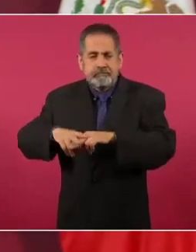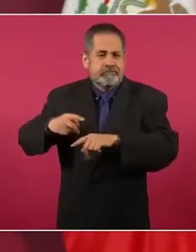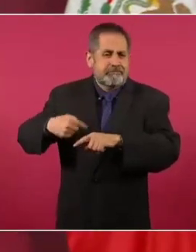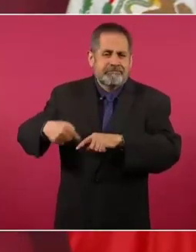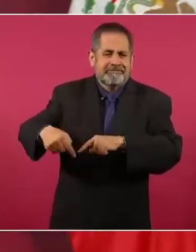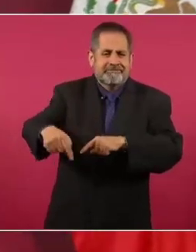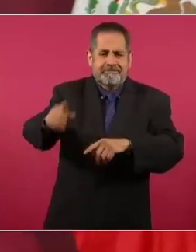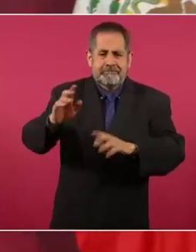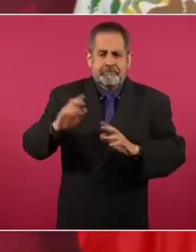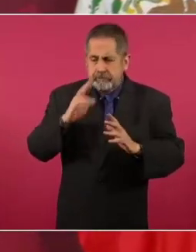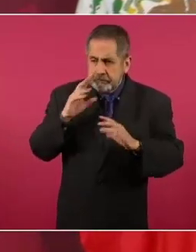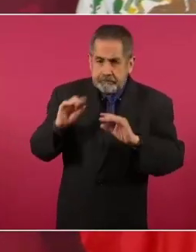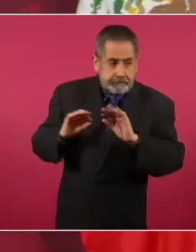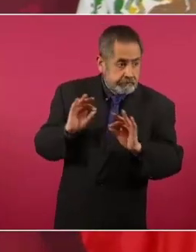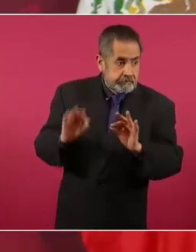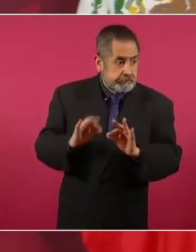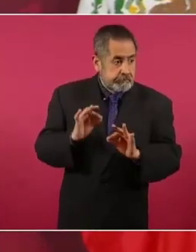desde